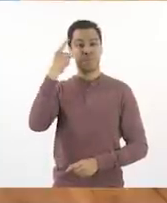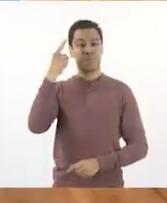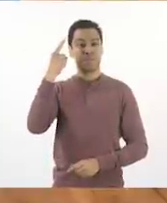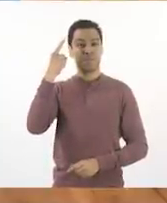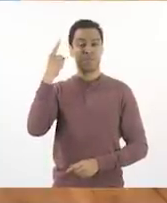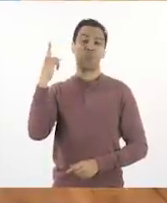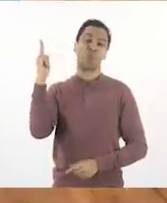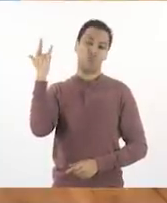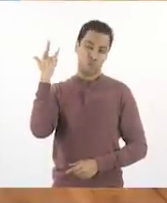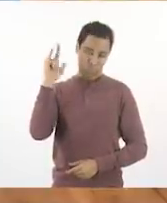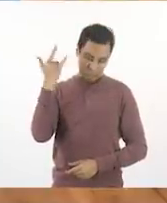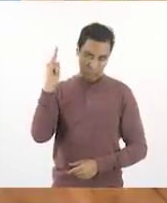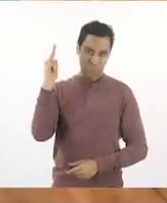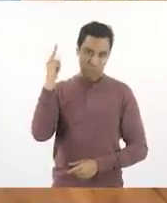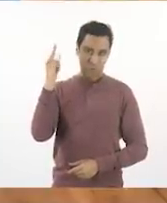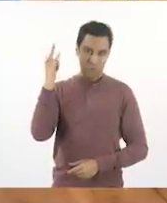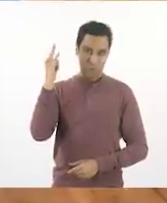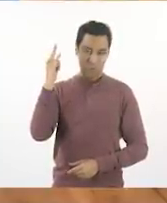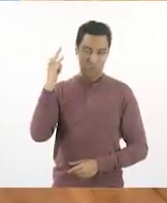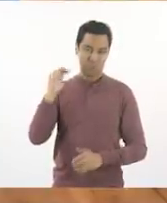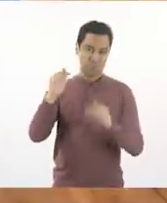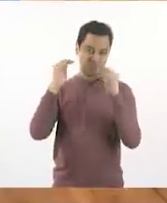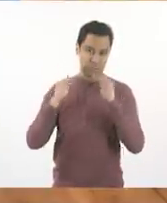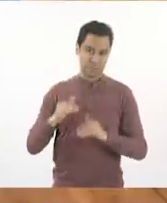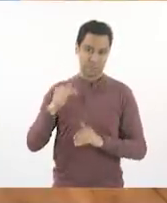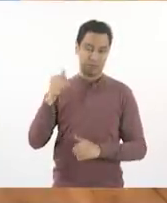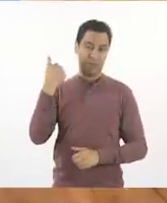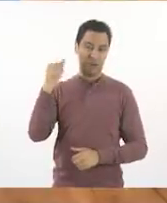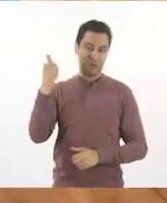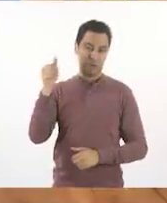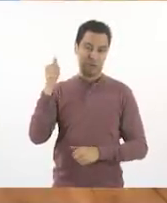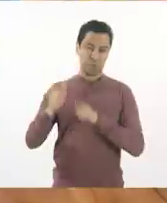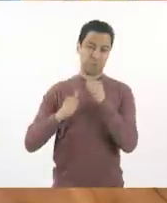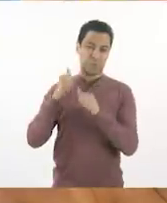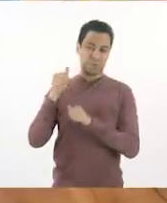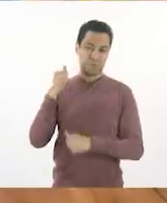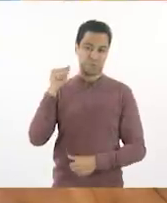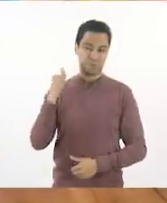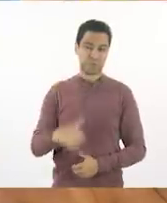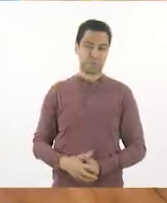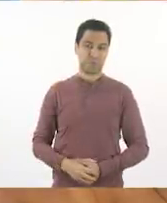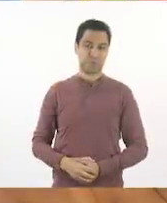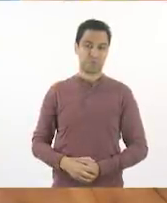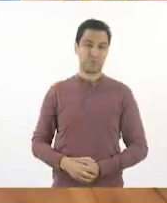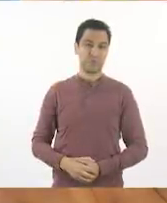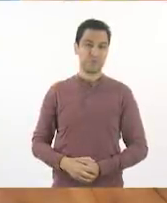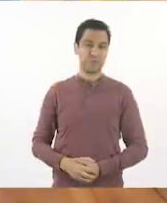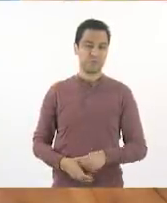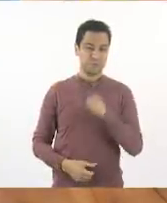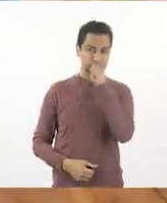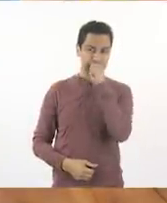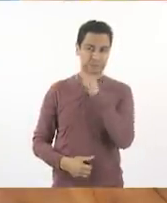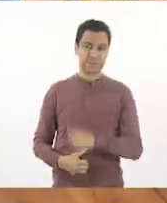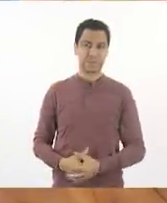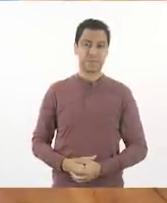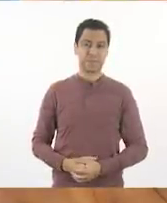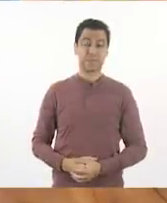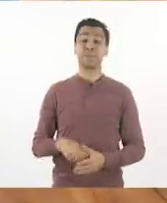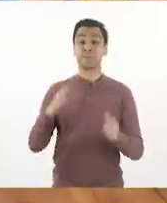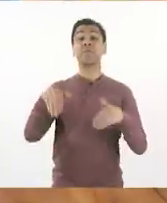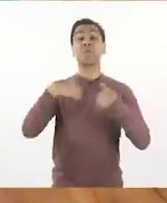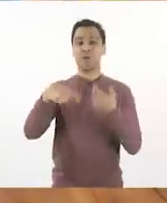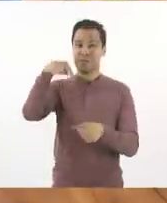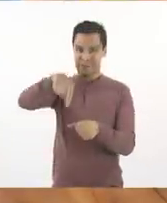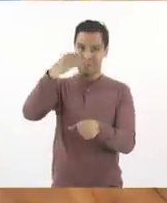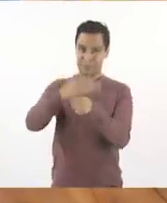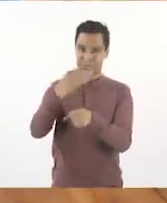Julio. Julio. Agosto. Agosto. Después de agosto sigue el mes en el que